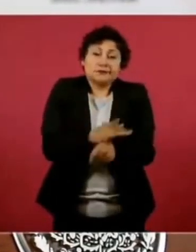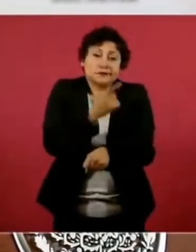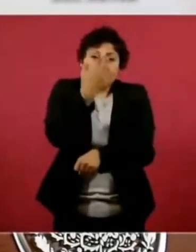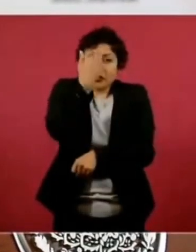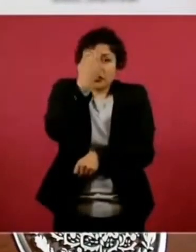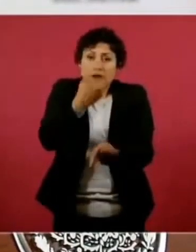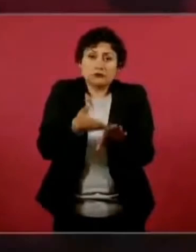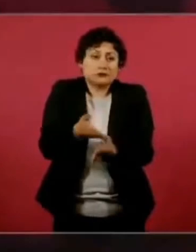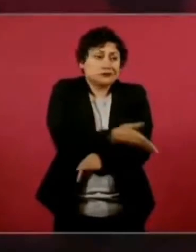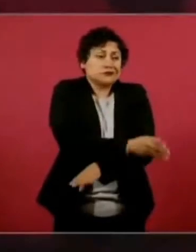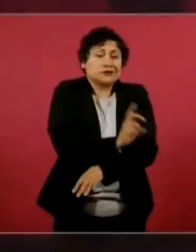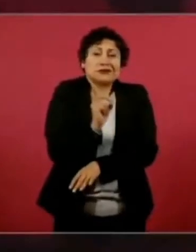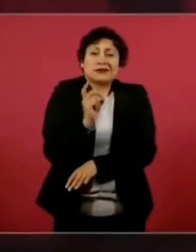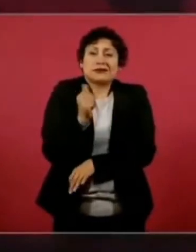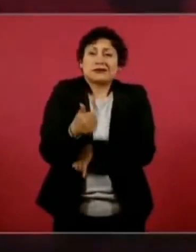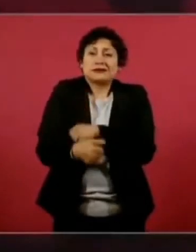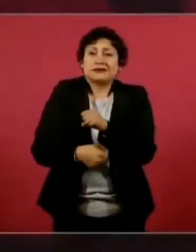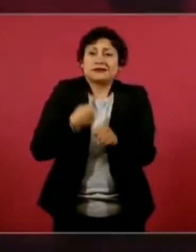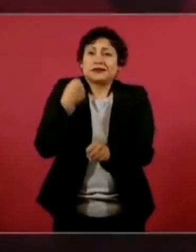impusieron un modelo